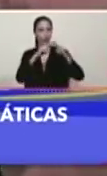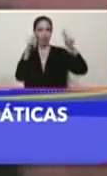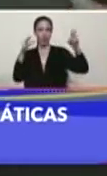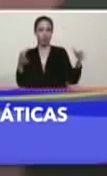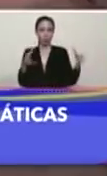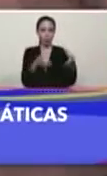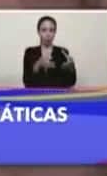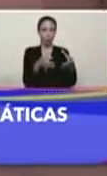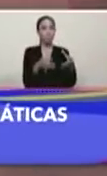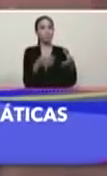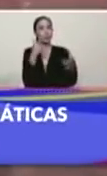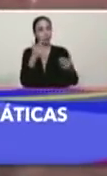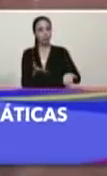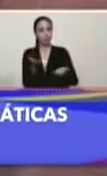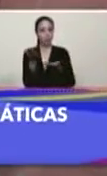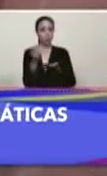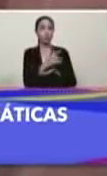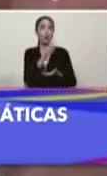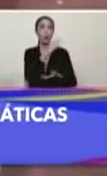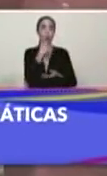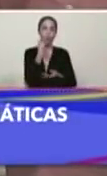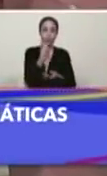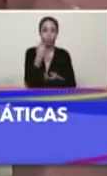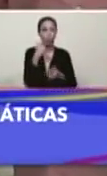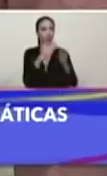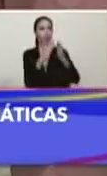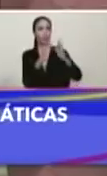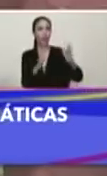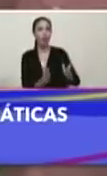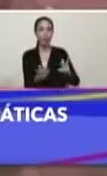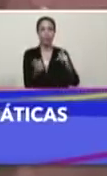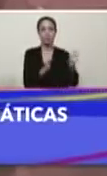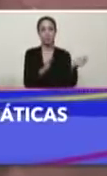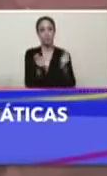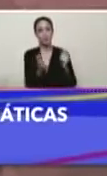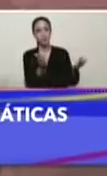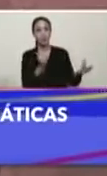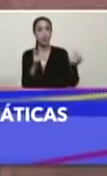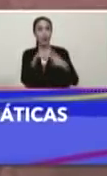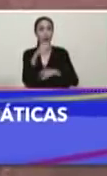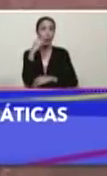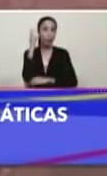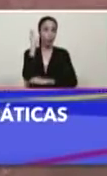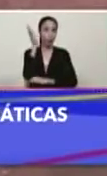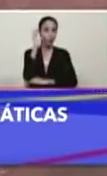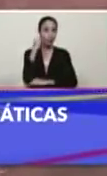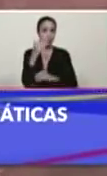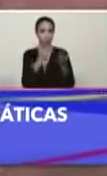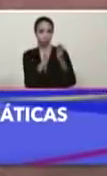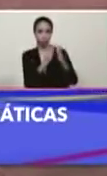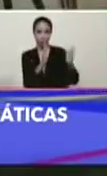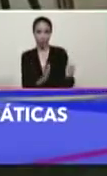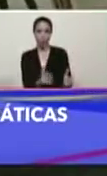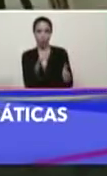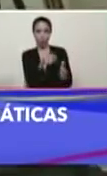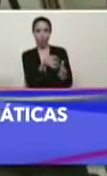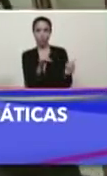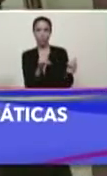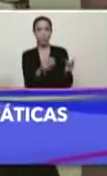la Federación Mundial de Juventudes y Estudiantes y con el Congreso Latinoamericano de Estudiantes,